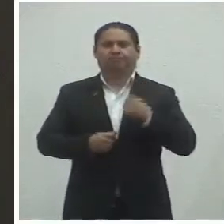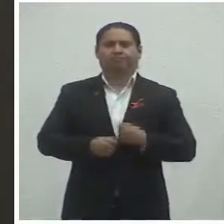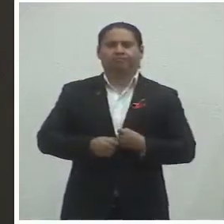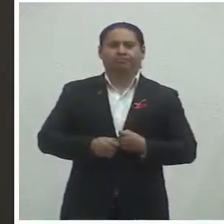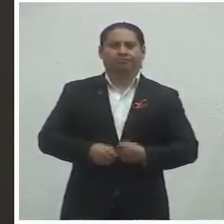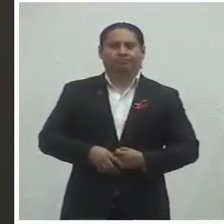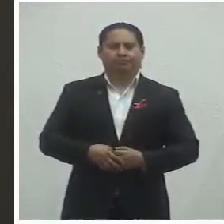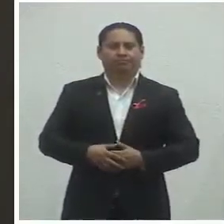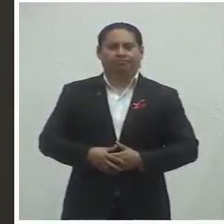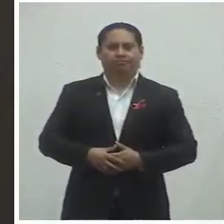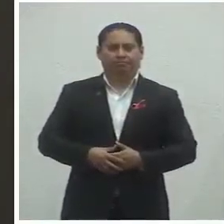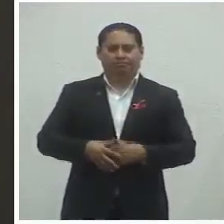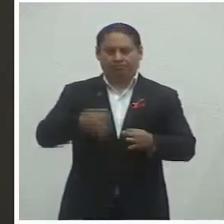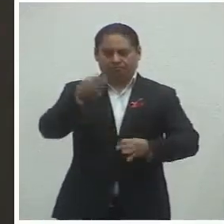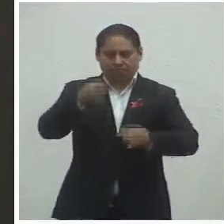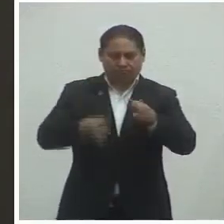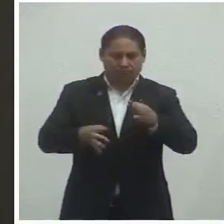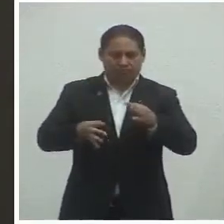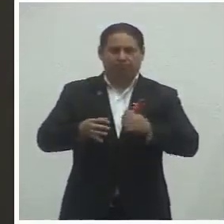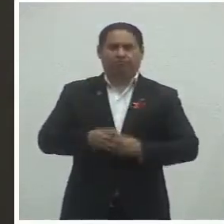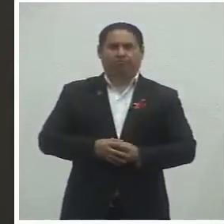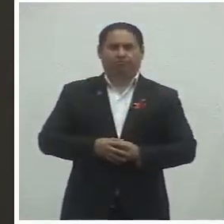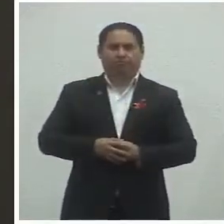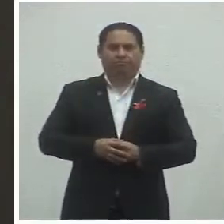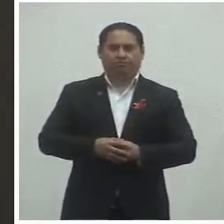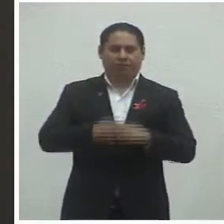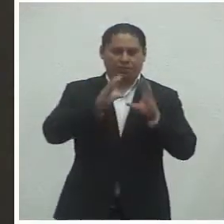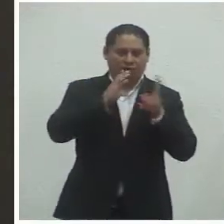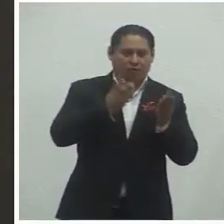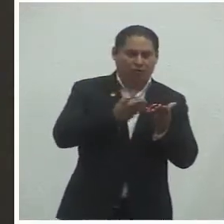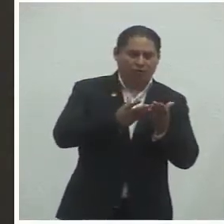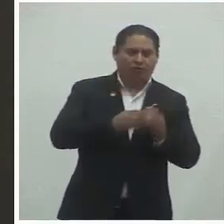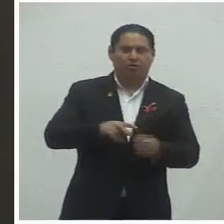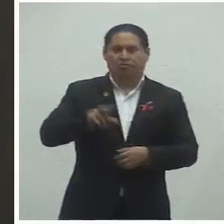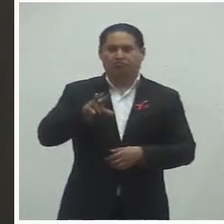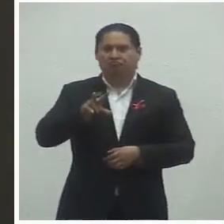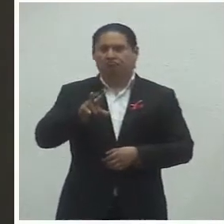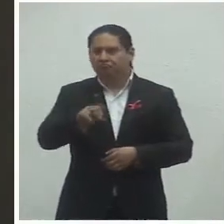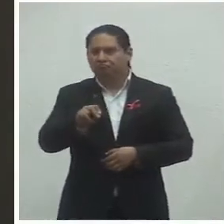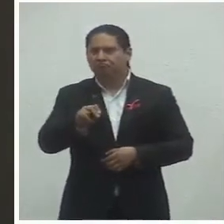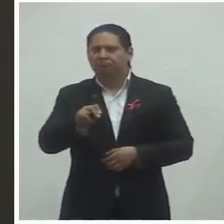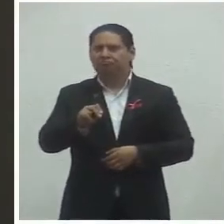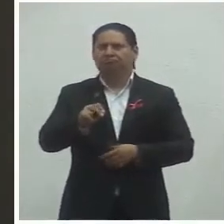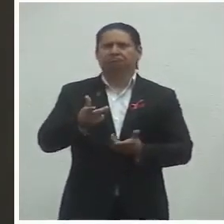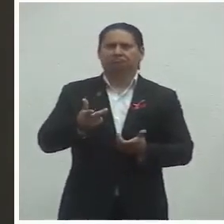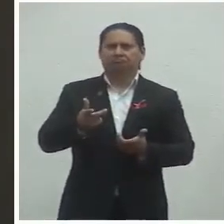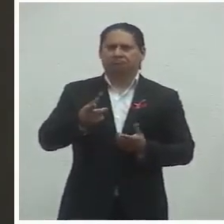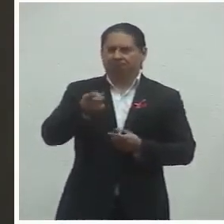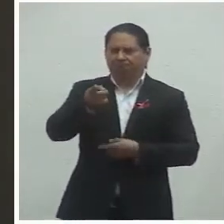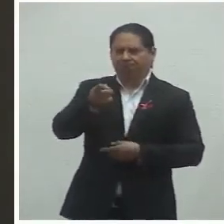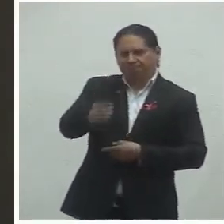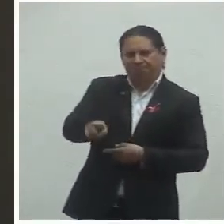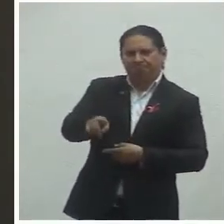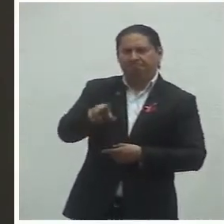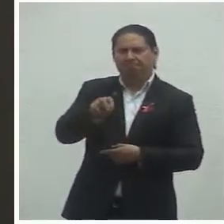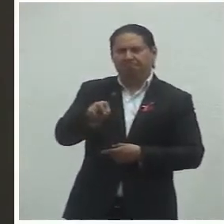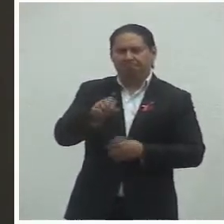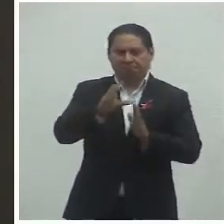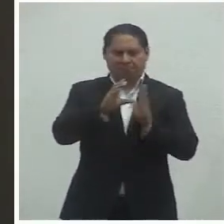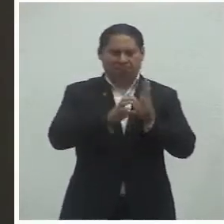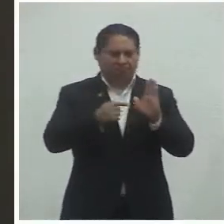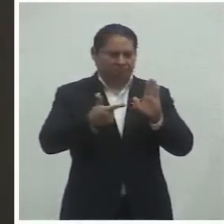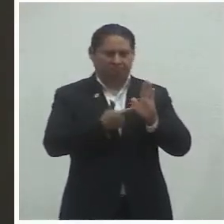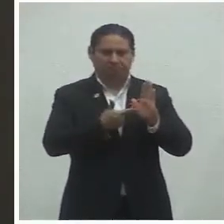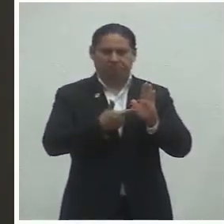y judicial no eran los contrapesos que formalmente establece la Constitución,